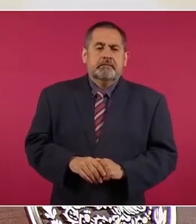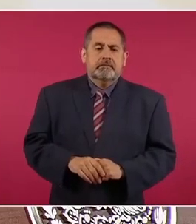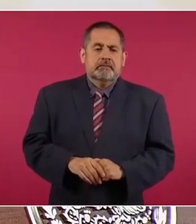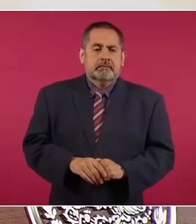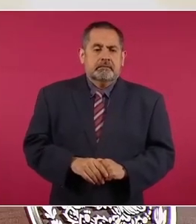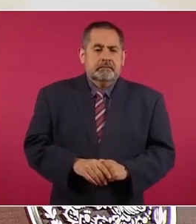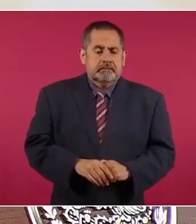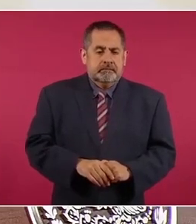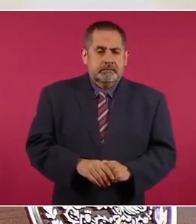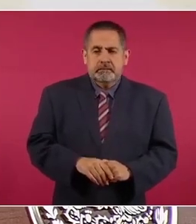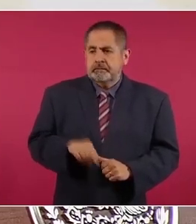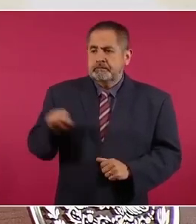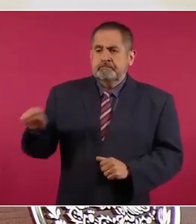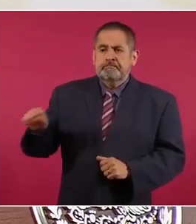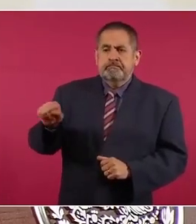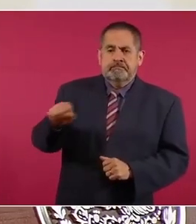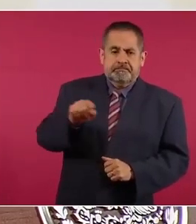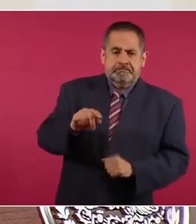son instituciones